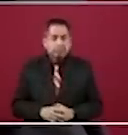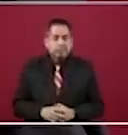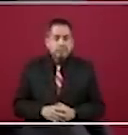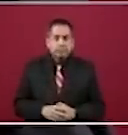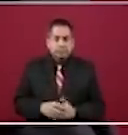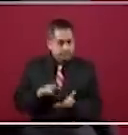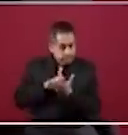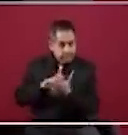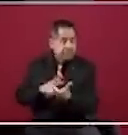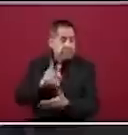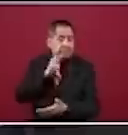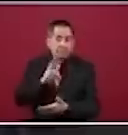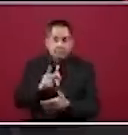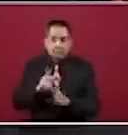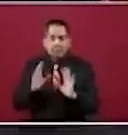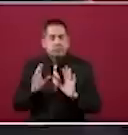para apoyar a Pemex no hay